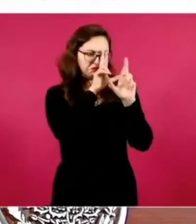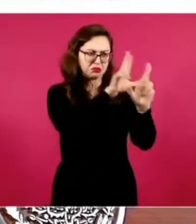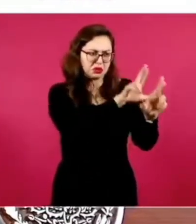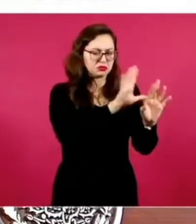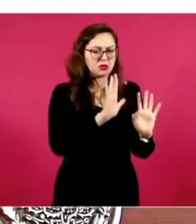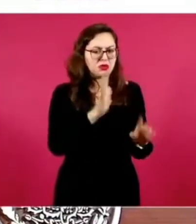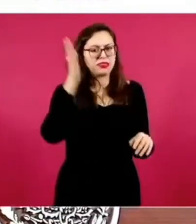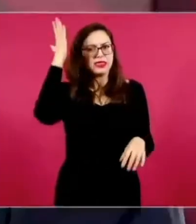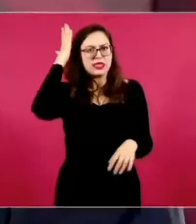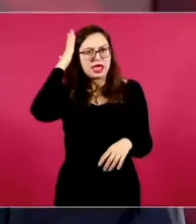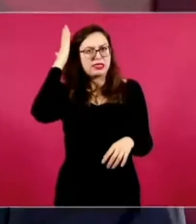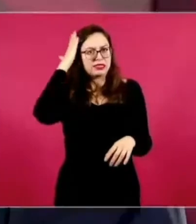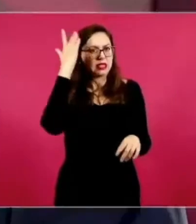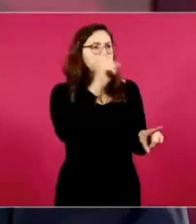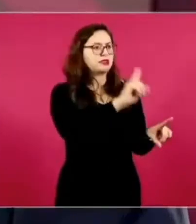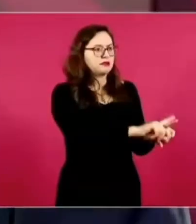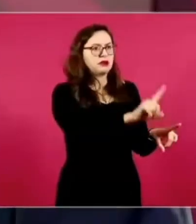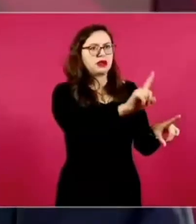quien